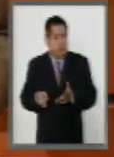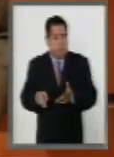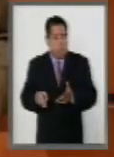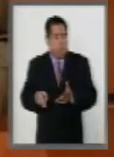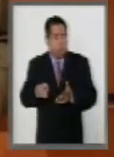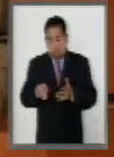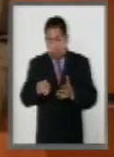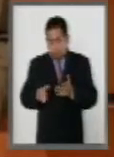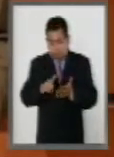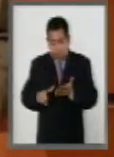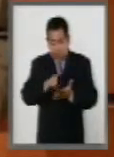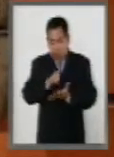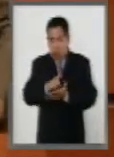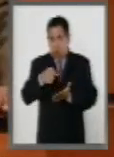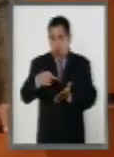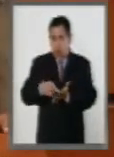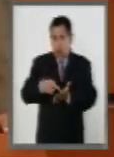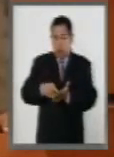esta Ley